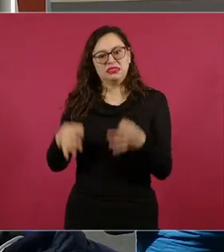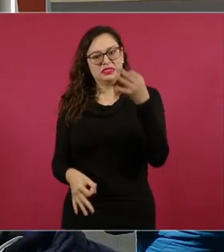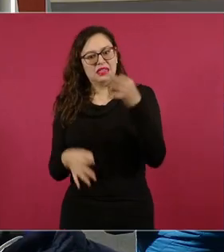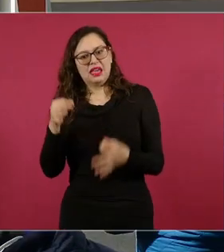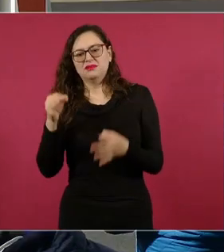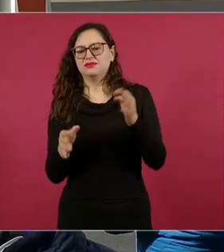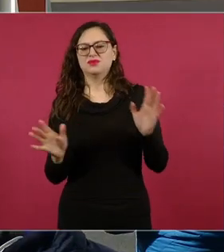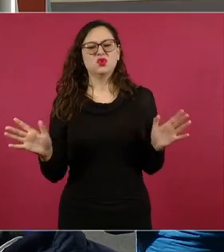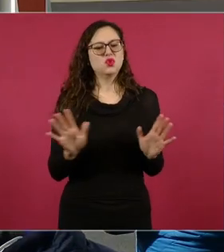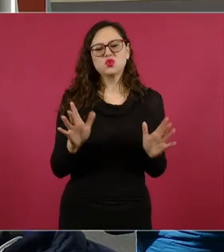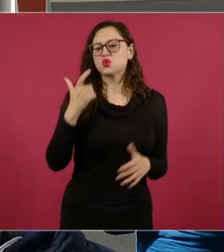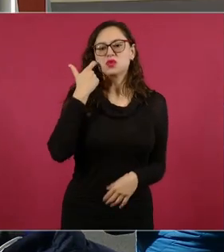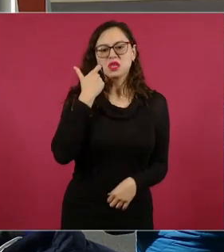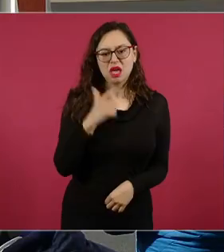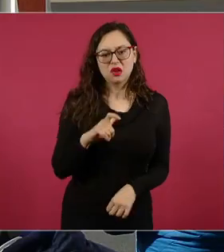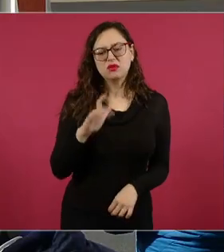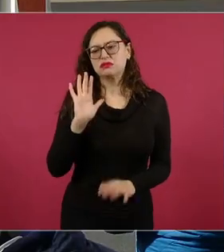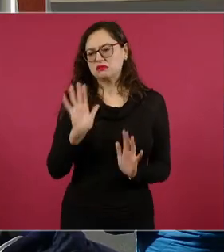8,000 o 10,000 millones de pesos